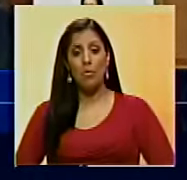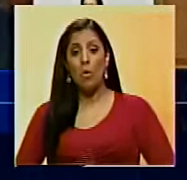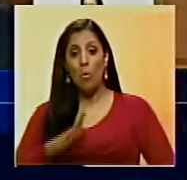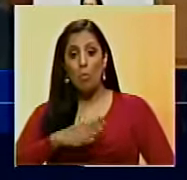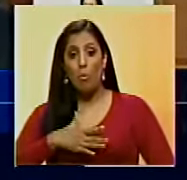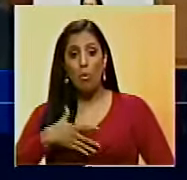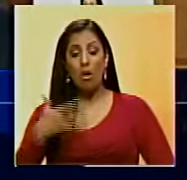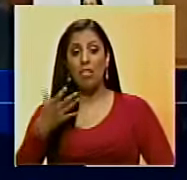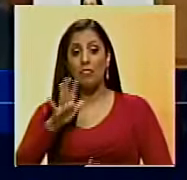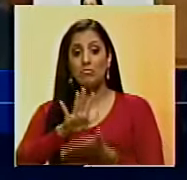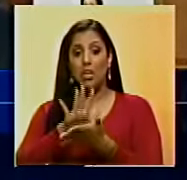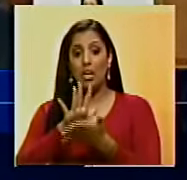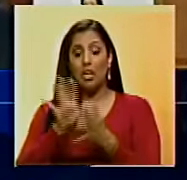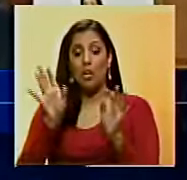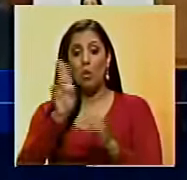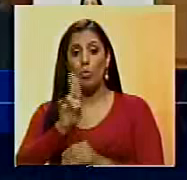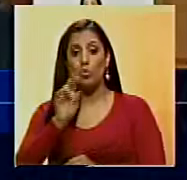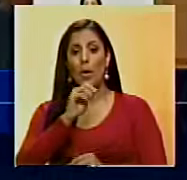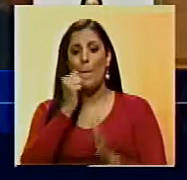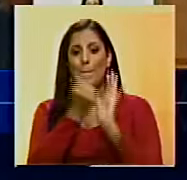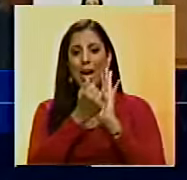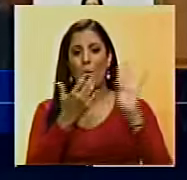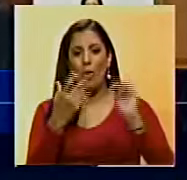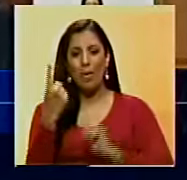Puede funcionar tranquilamente con 91.